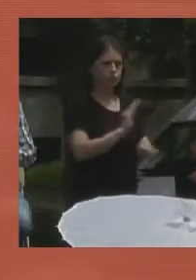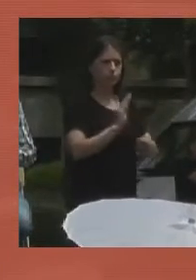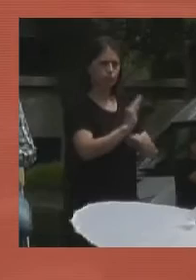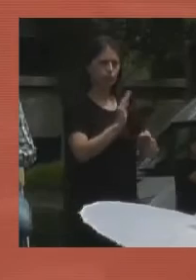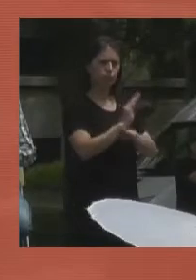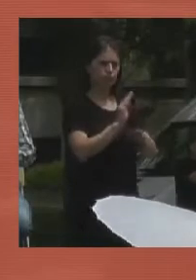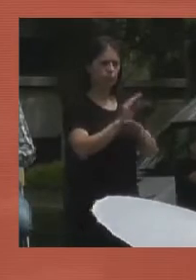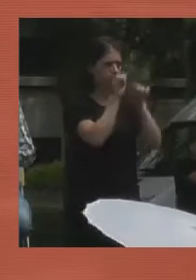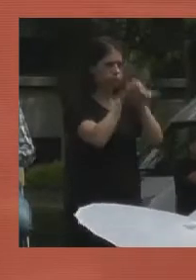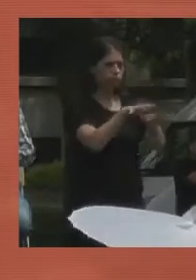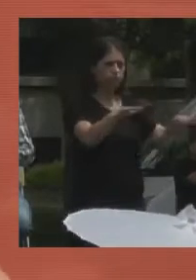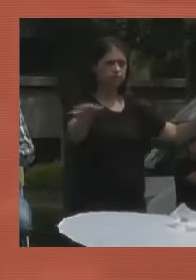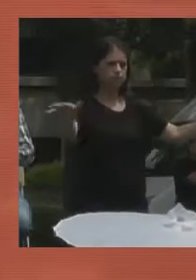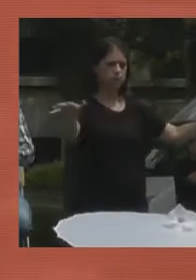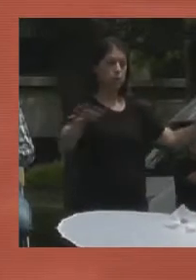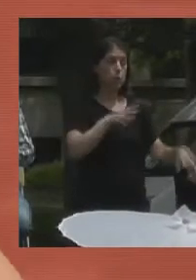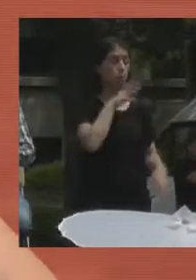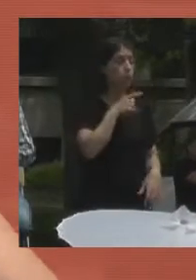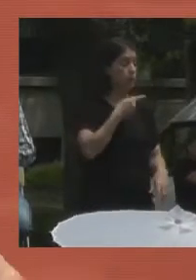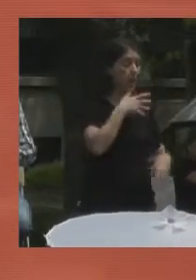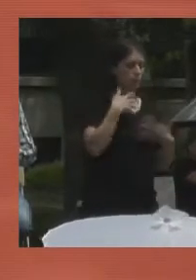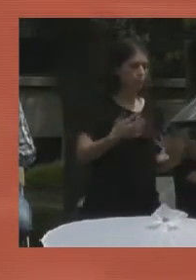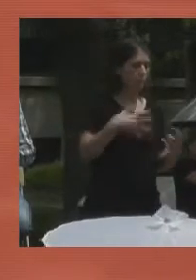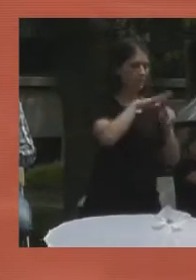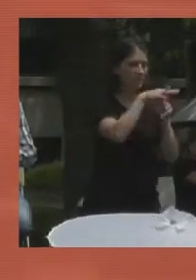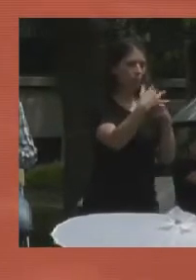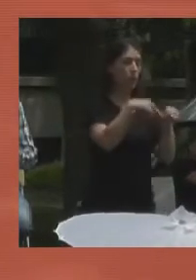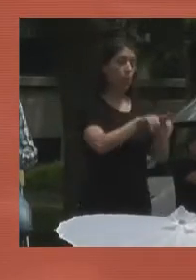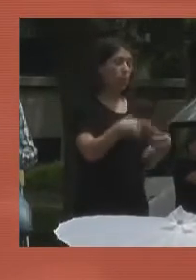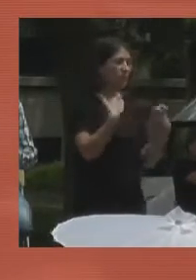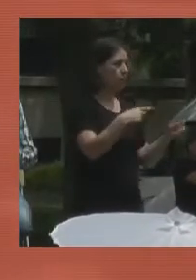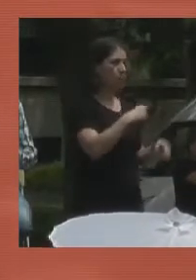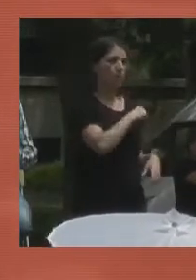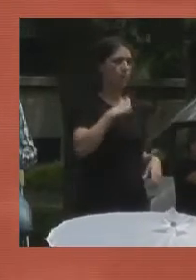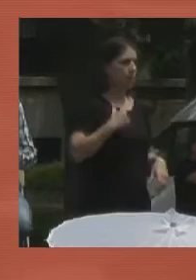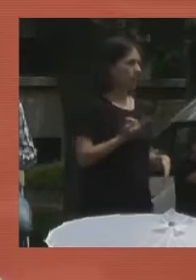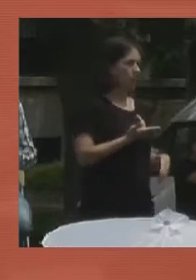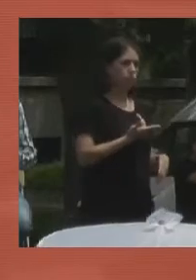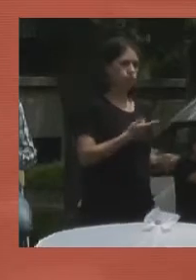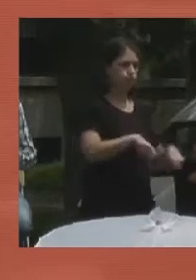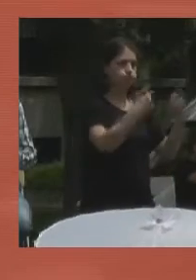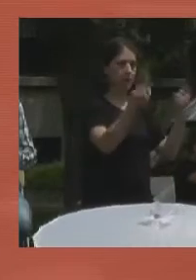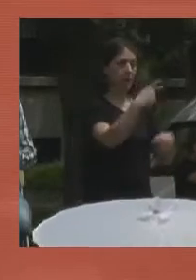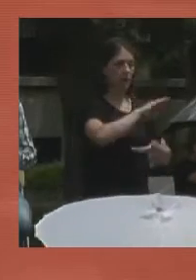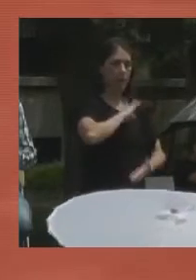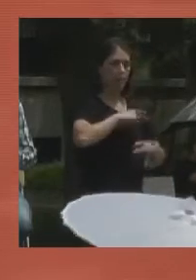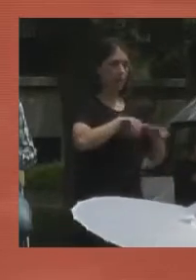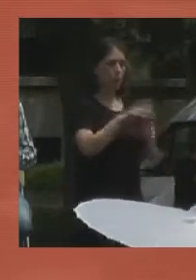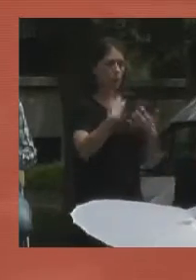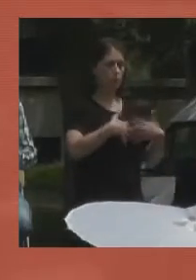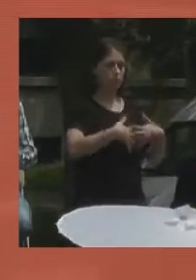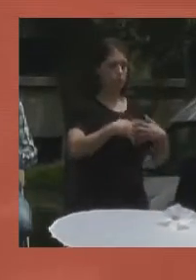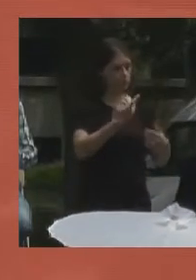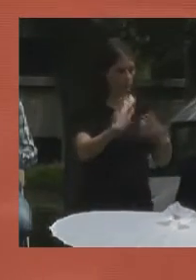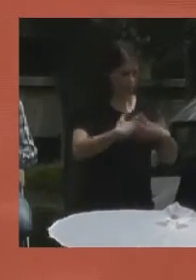de inversión pública. Porque nunha situación como esta, en que o sector privado está colapsado, en que o sector privado non ten capacidade para funcionar como motor